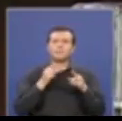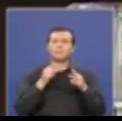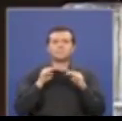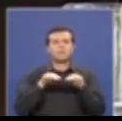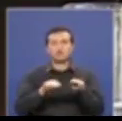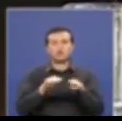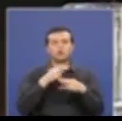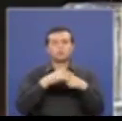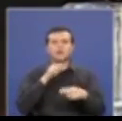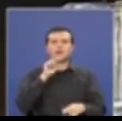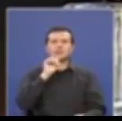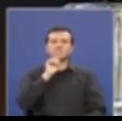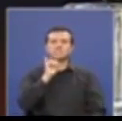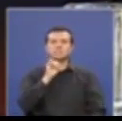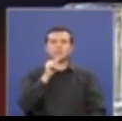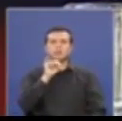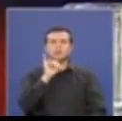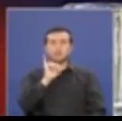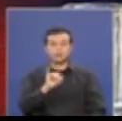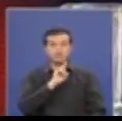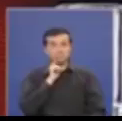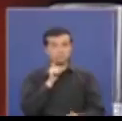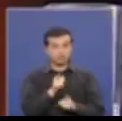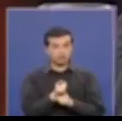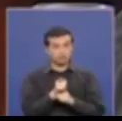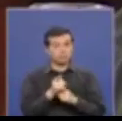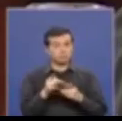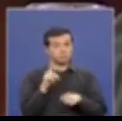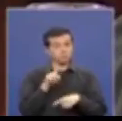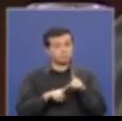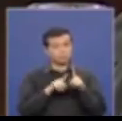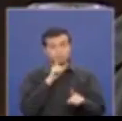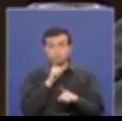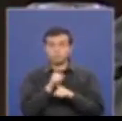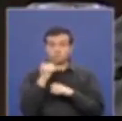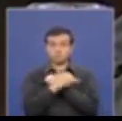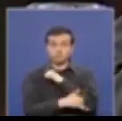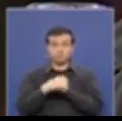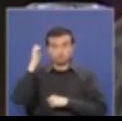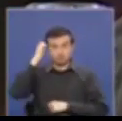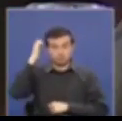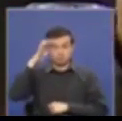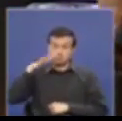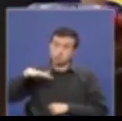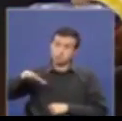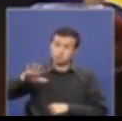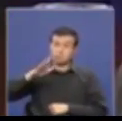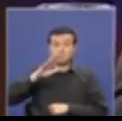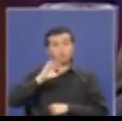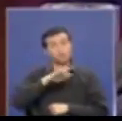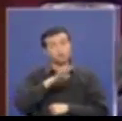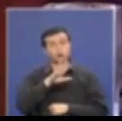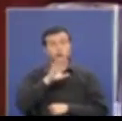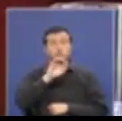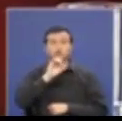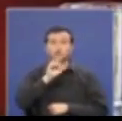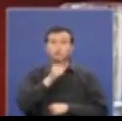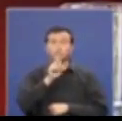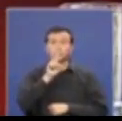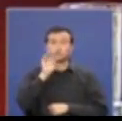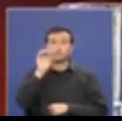Gini. En todo caso, compañeros, un país europeo promedio tiene esto en